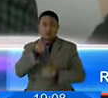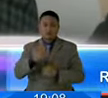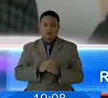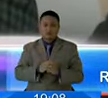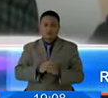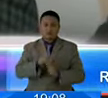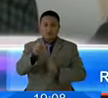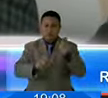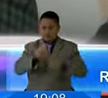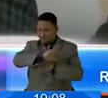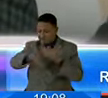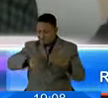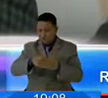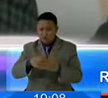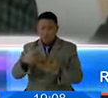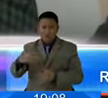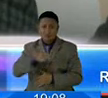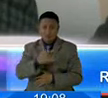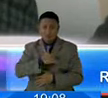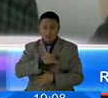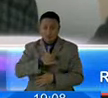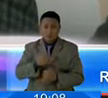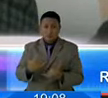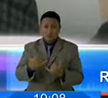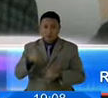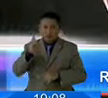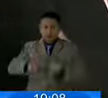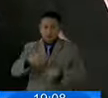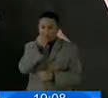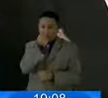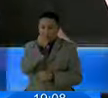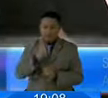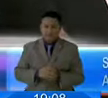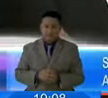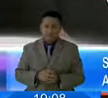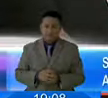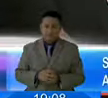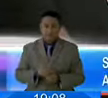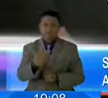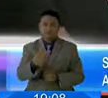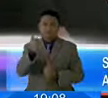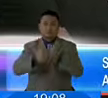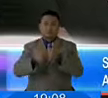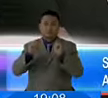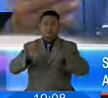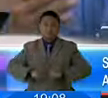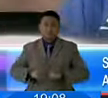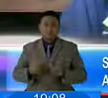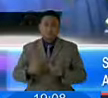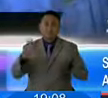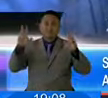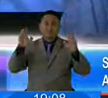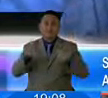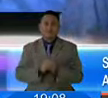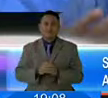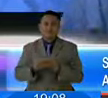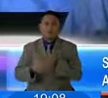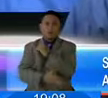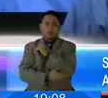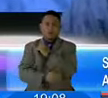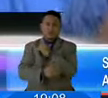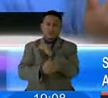miles de ecuatorianos que lastimosamente el día de hoy no pueden hablar. Con los dos candidatos se pretenden abordar temas como erradicación de la